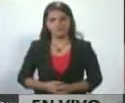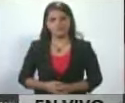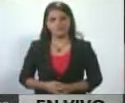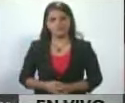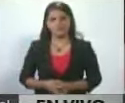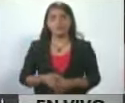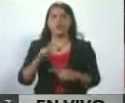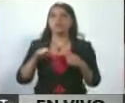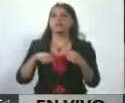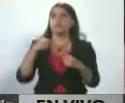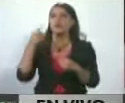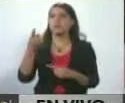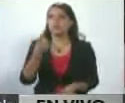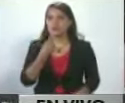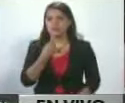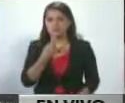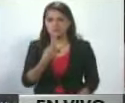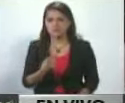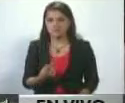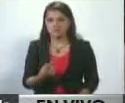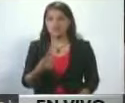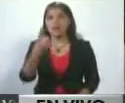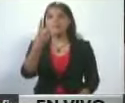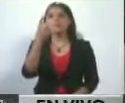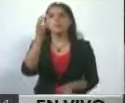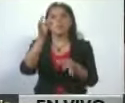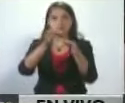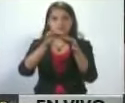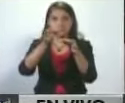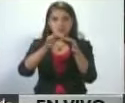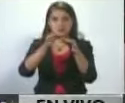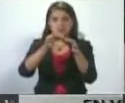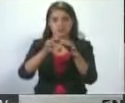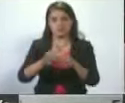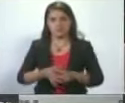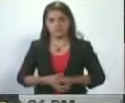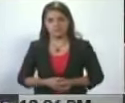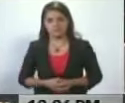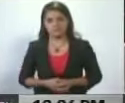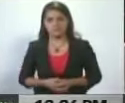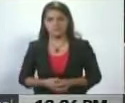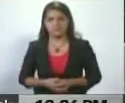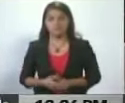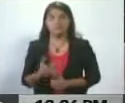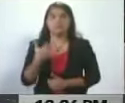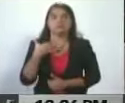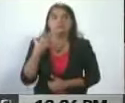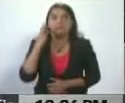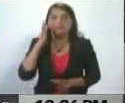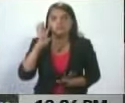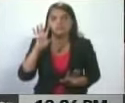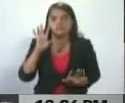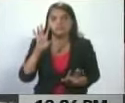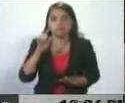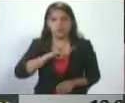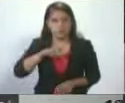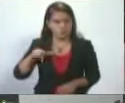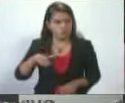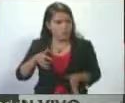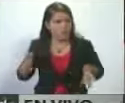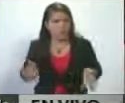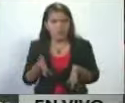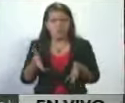Después nos dieron el 1 de septiembre. Y yo creo que eso fue como una motivación